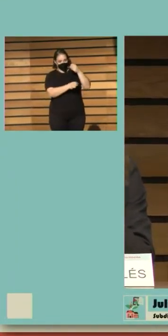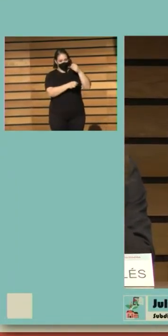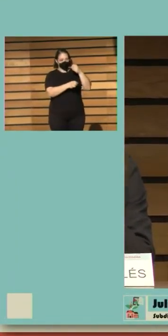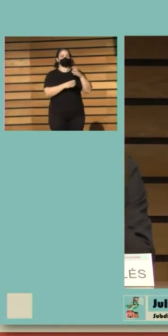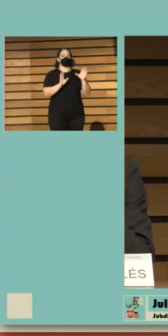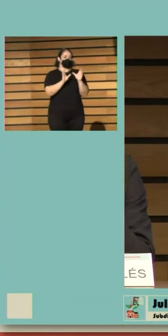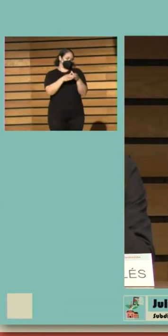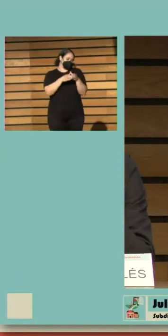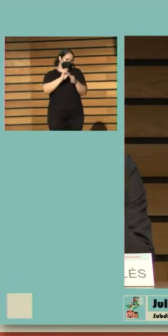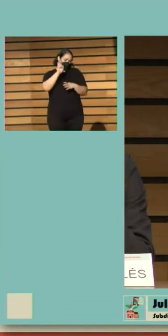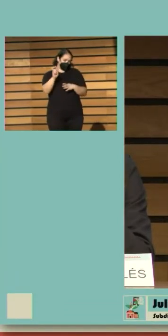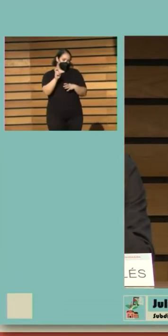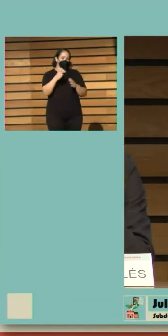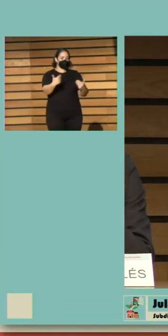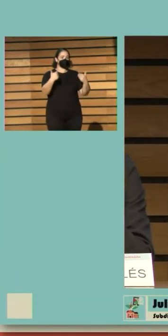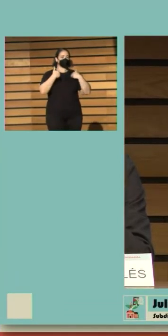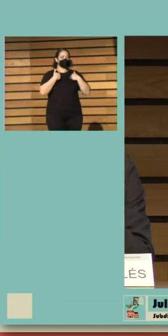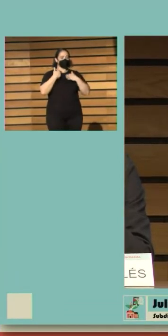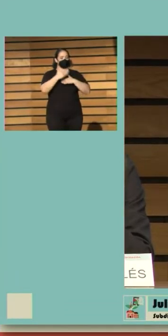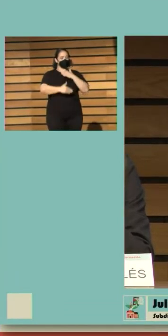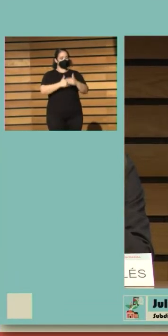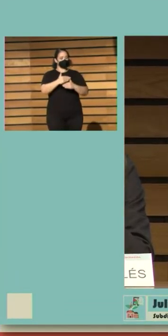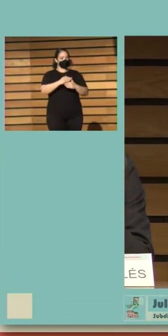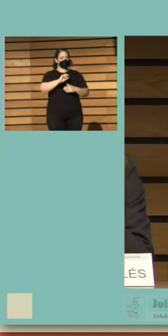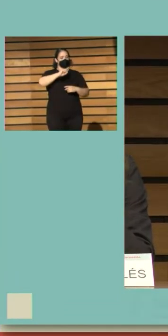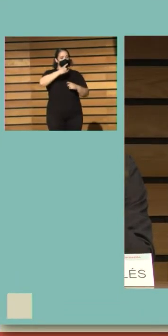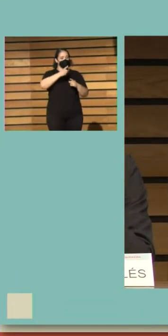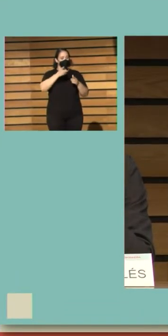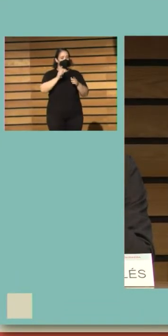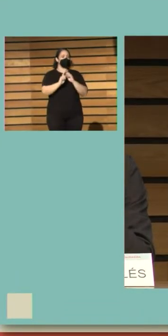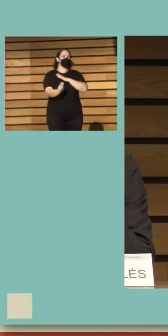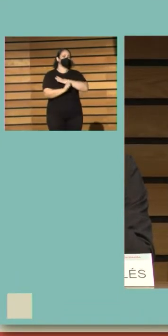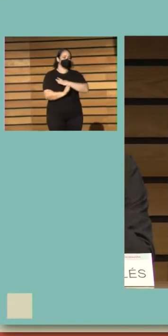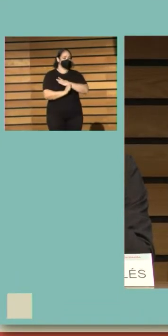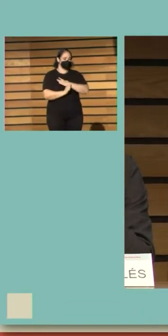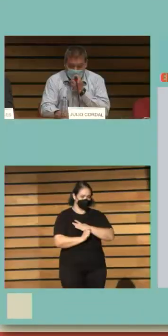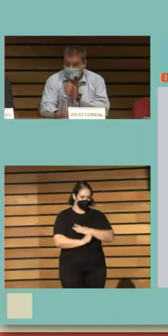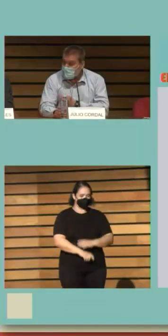y que se encarga de desarrollar la primera de sus líneas estratégicas.